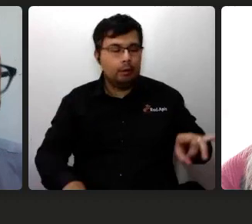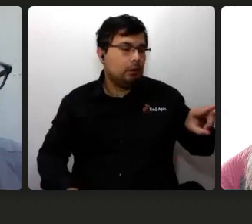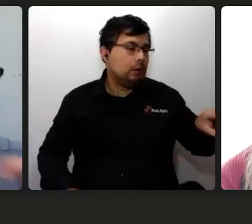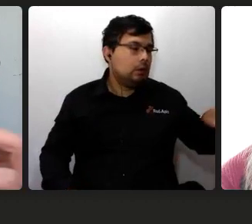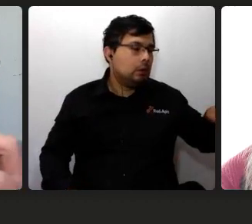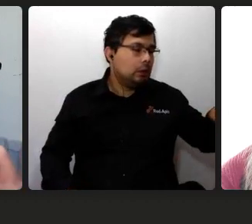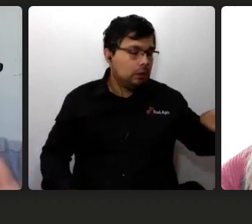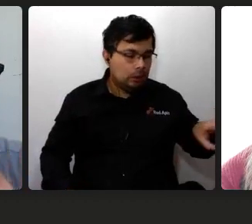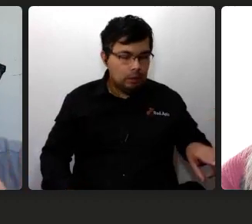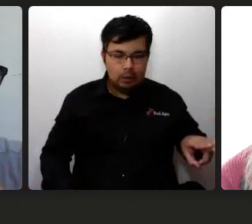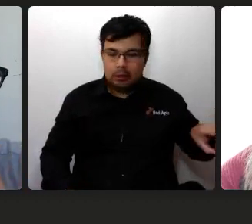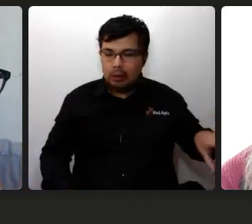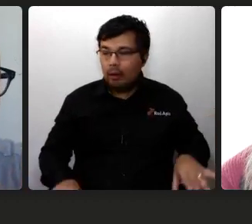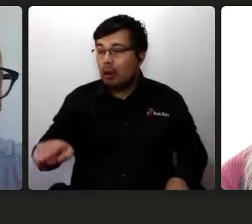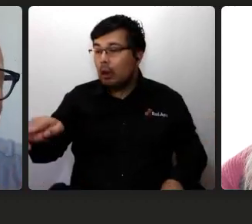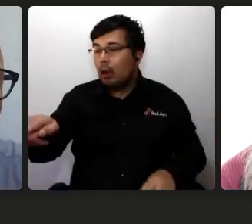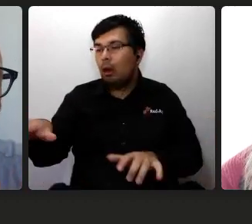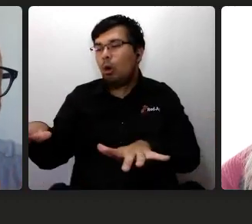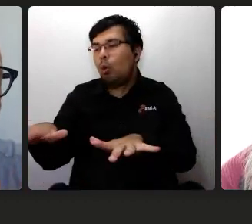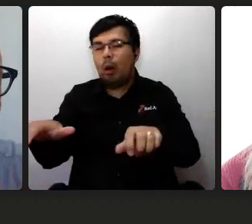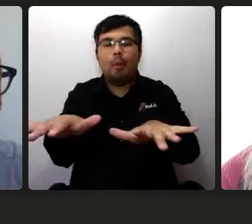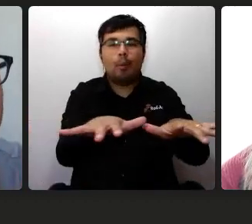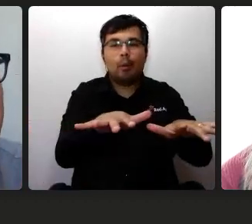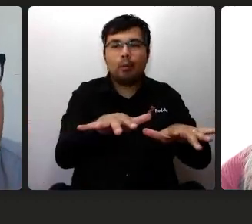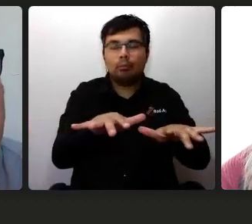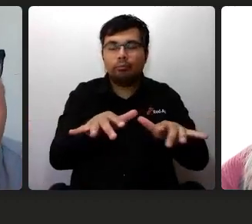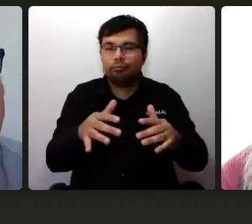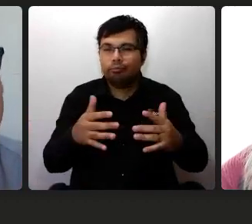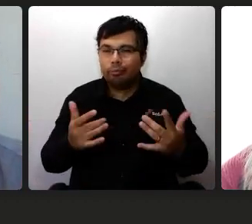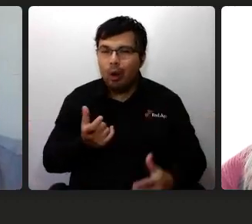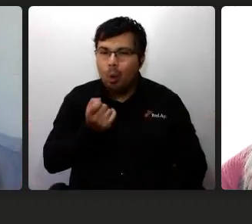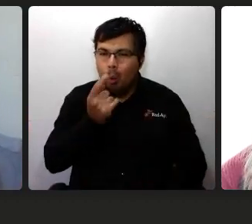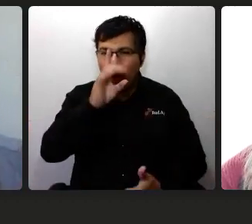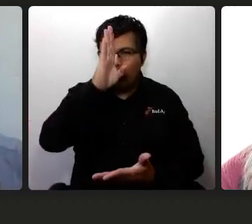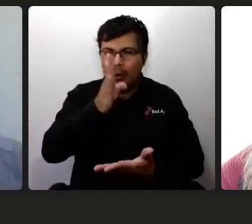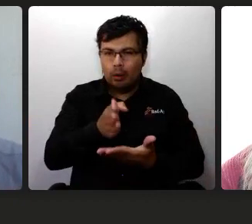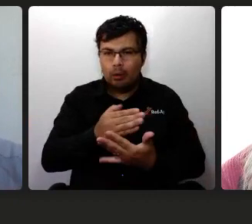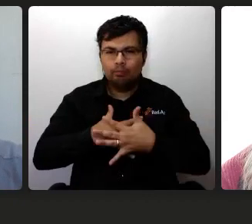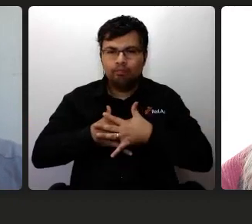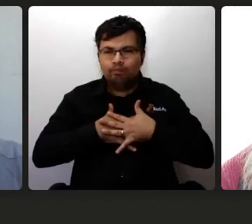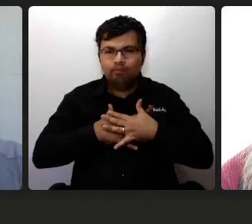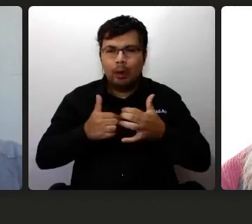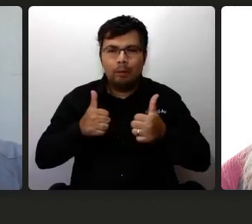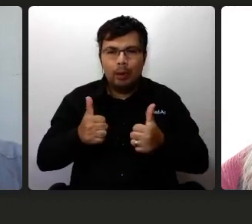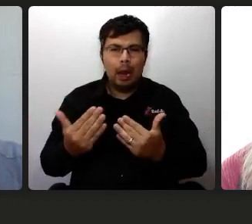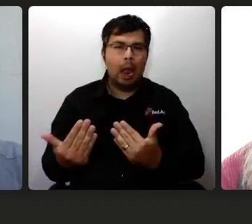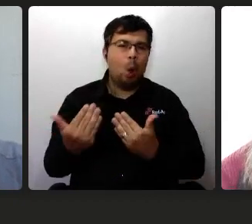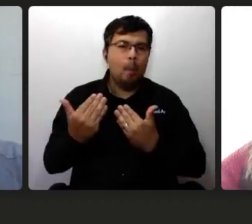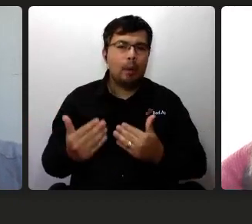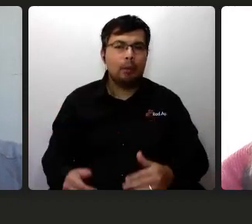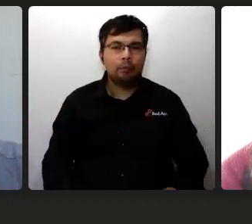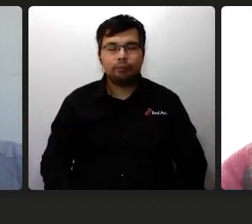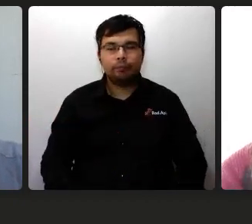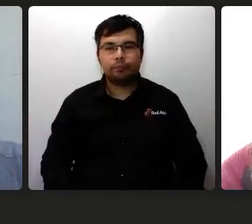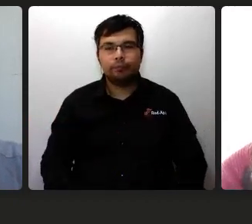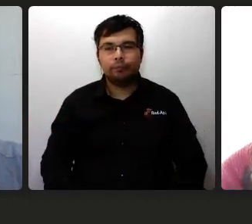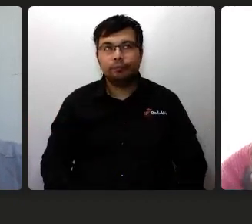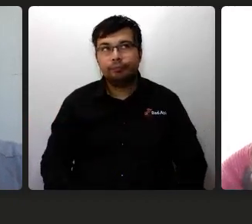cosa. ¿Cuál importante es, una vez tomada la decisión, es sentirse bien acompañado? O